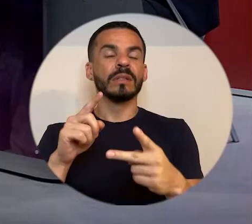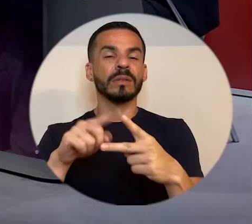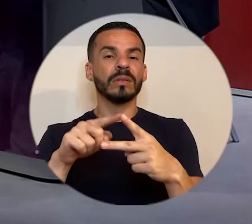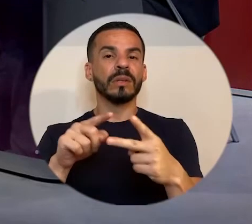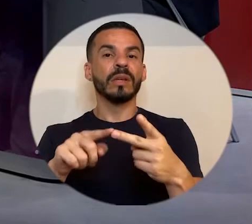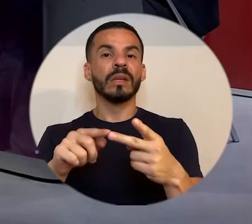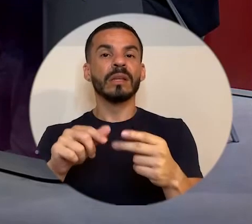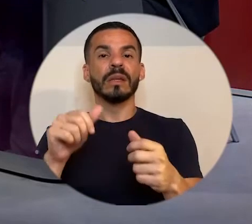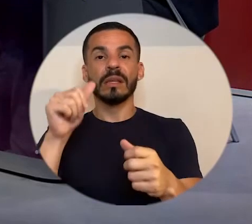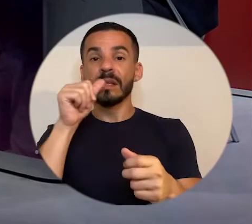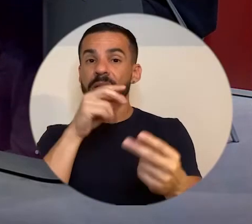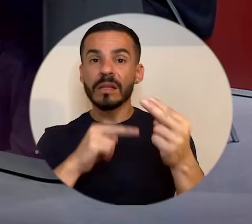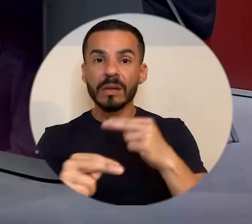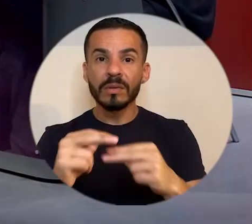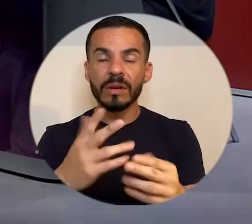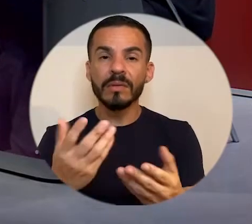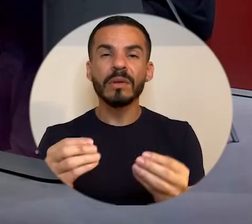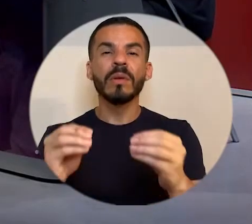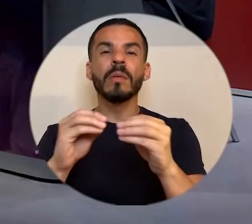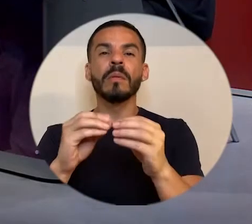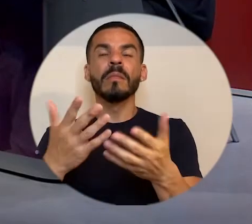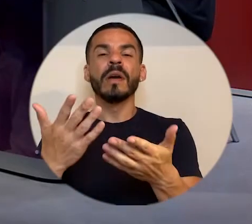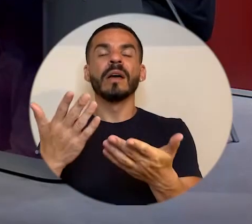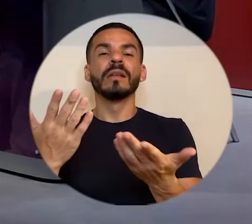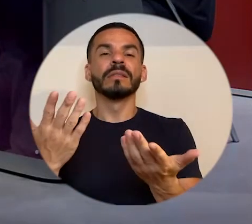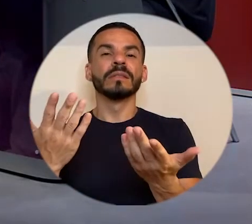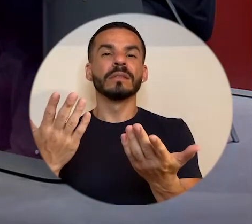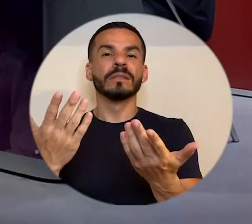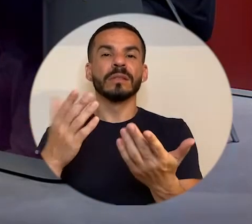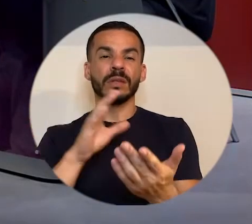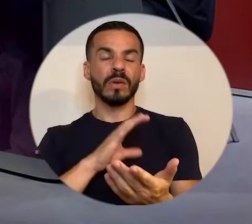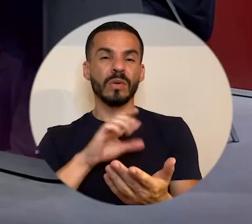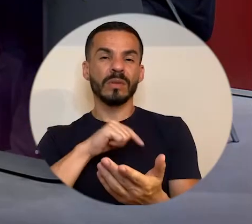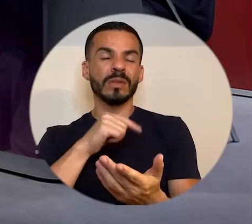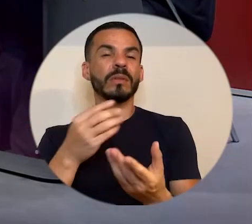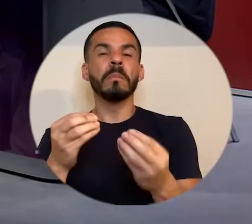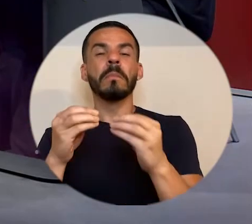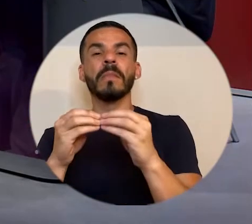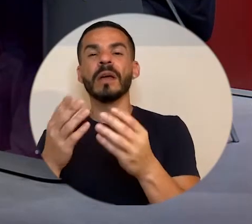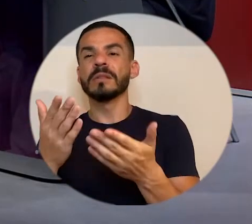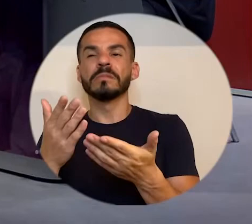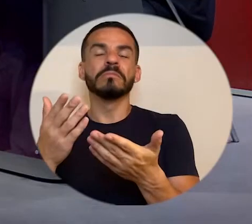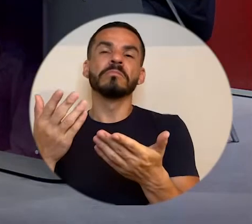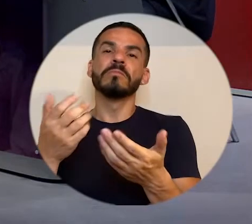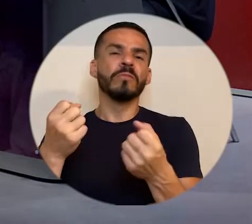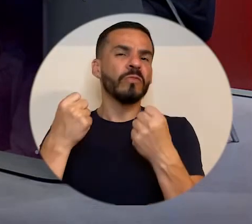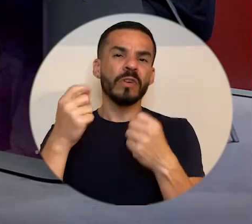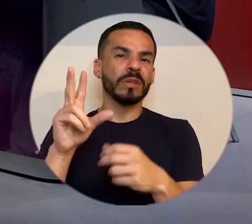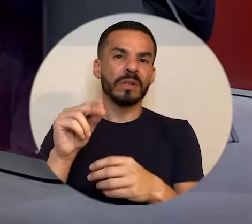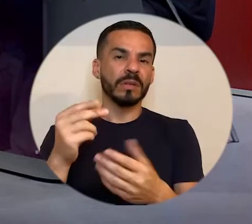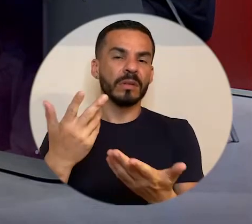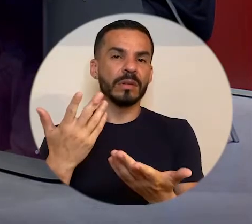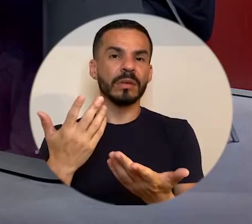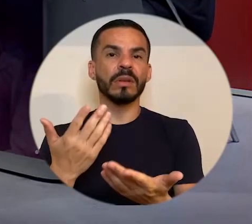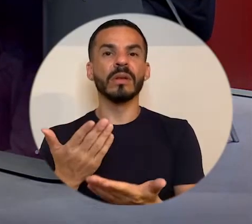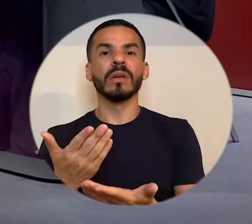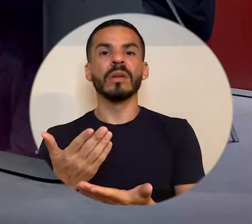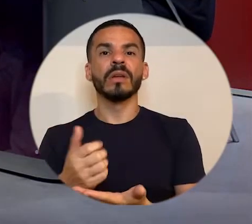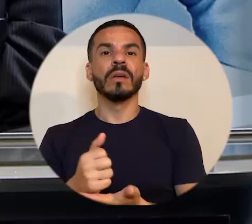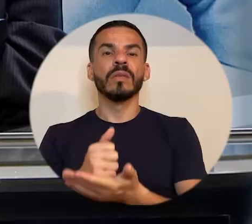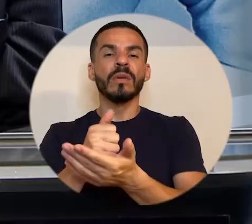y en términos del narcotráfico, pero van a ser más que condicionantes, va a ser muy sutil. Ayúdenos